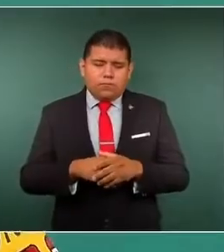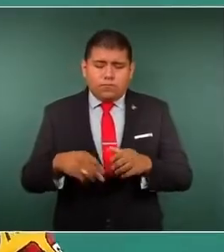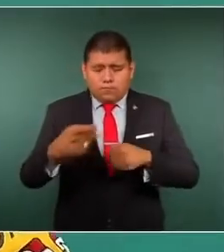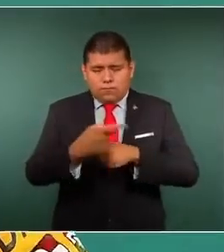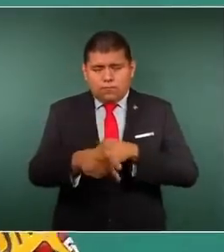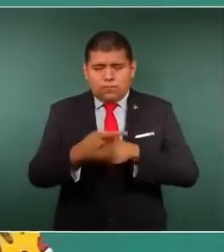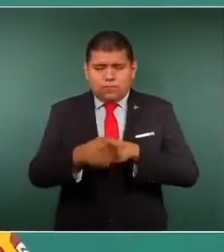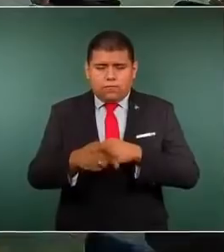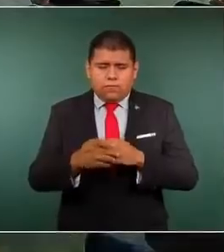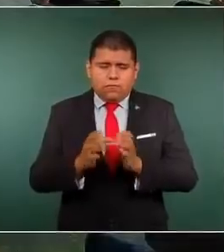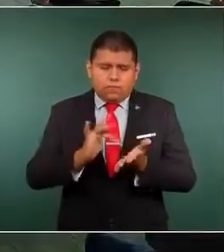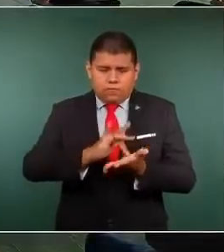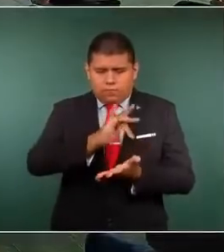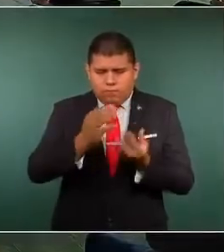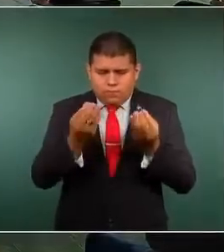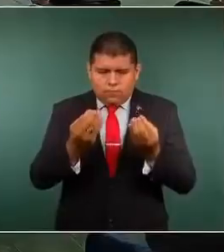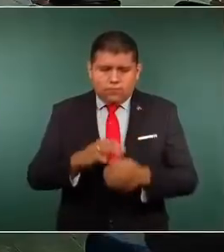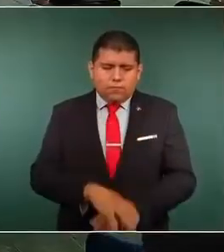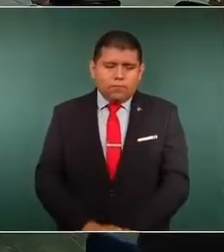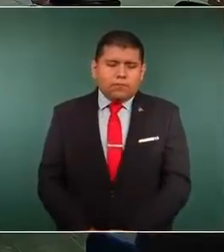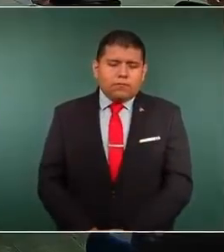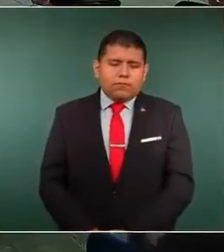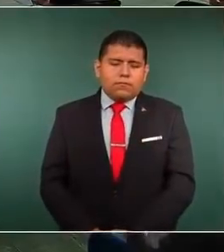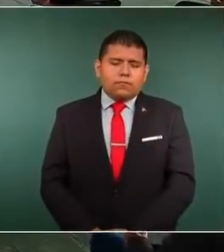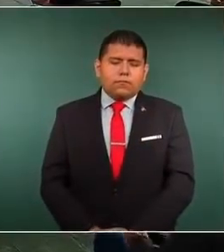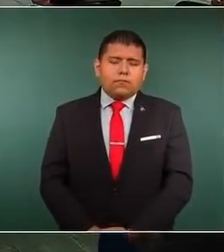esta operación muchas gracias